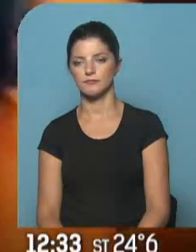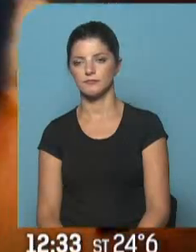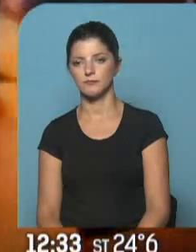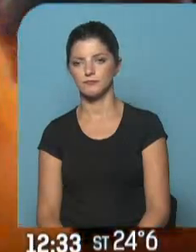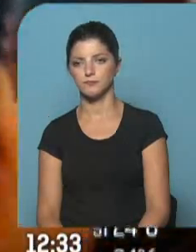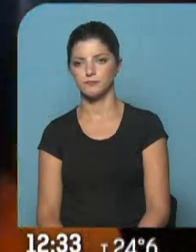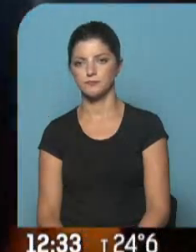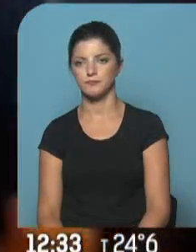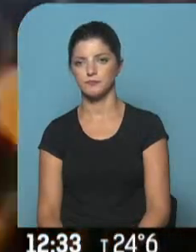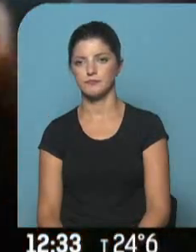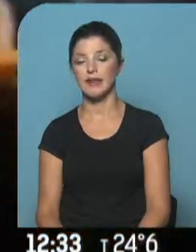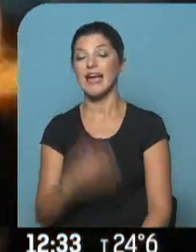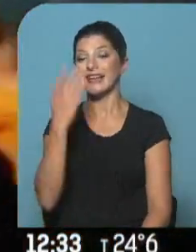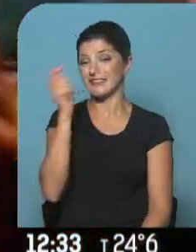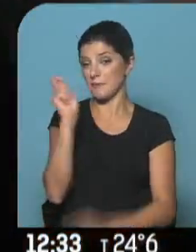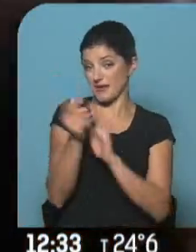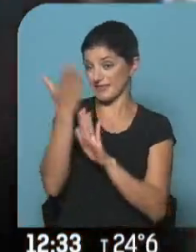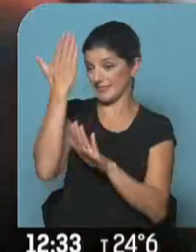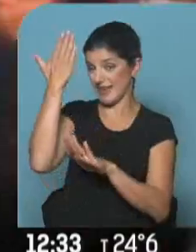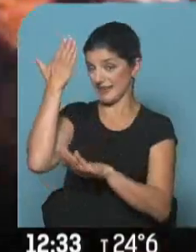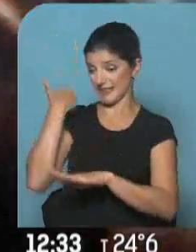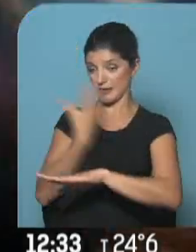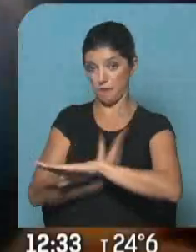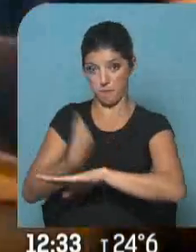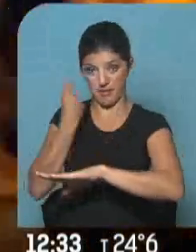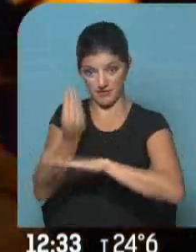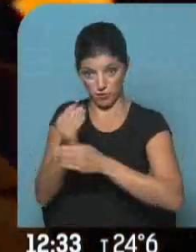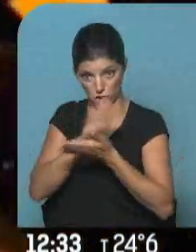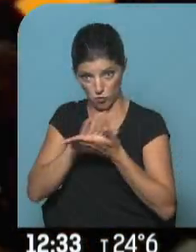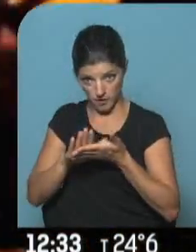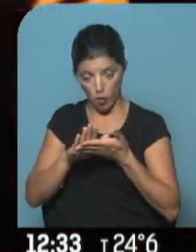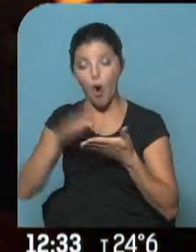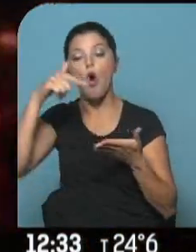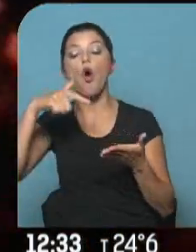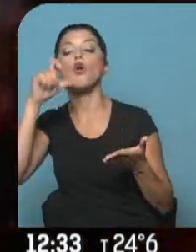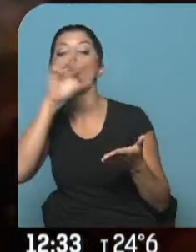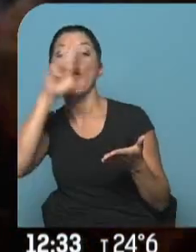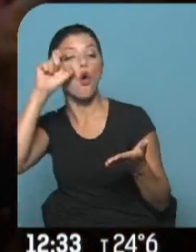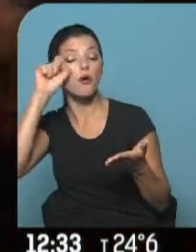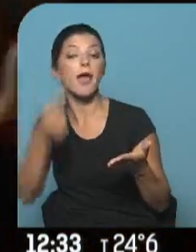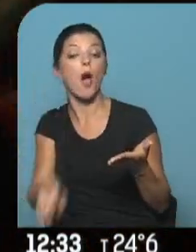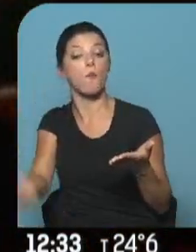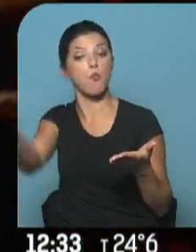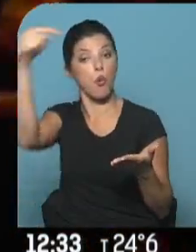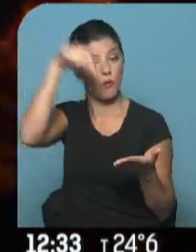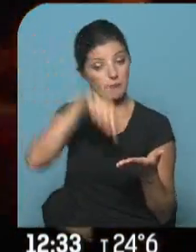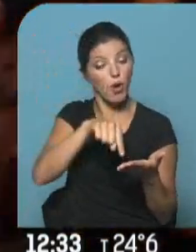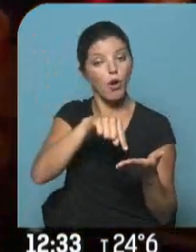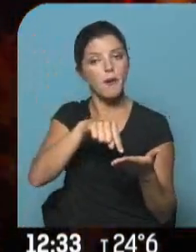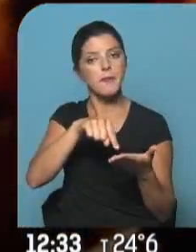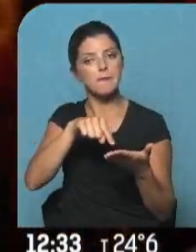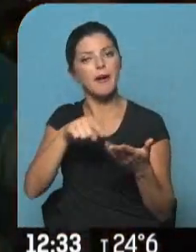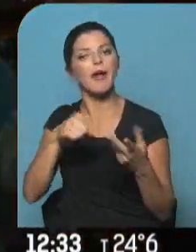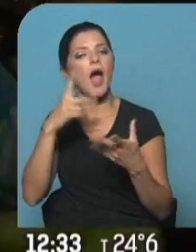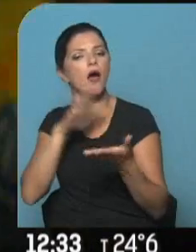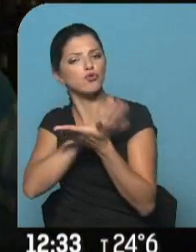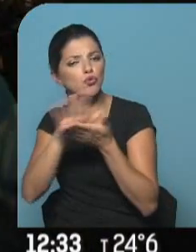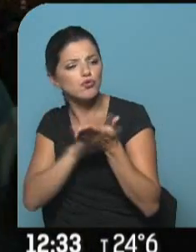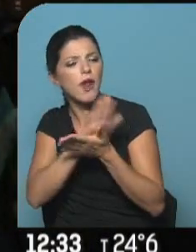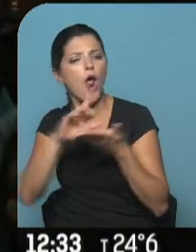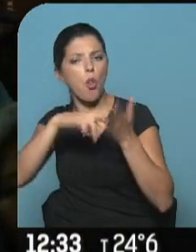6 meses después del cambio de gobierno en Ecuador, el expresidente Rafael Correa regresó al país para depurar el rumbo de su partido,